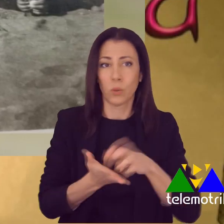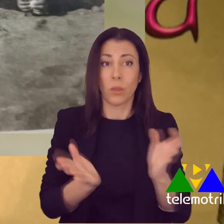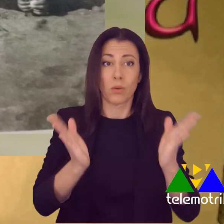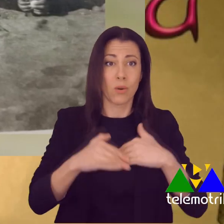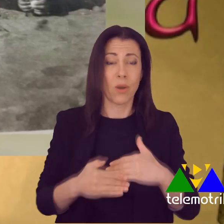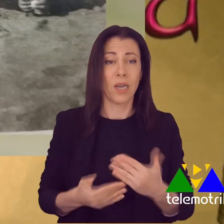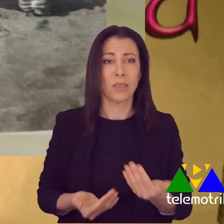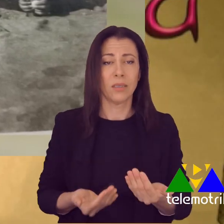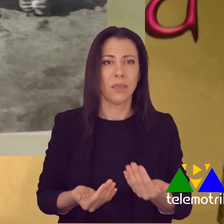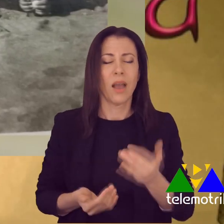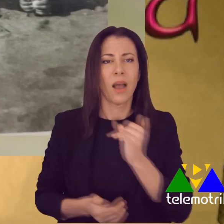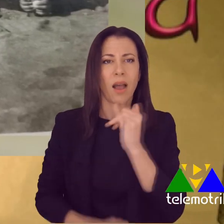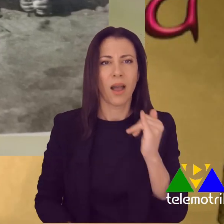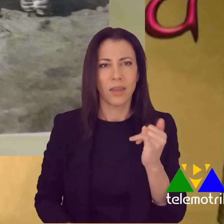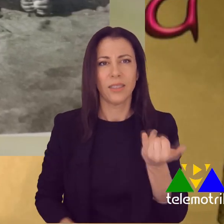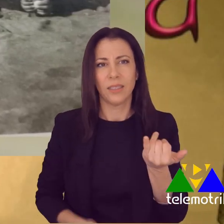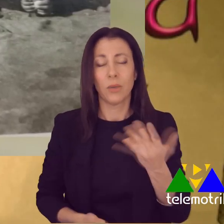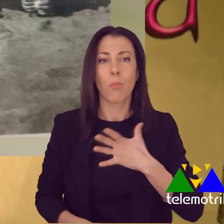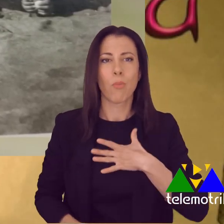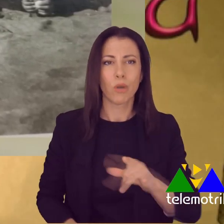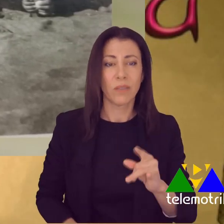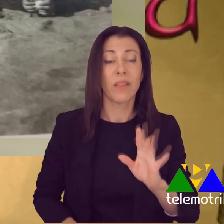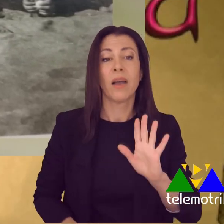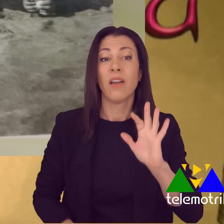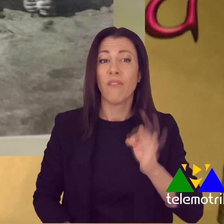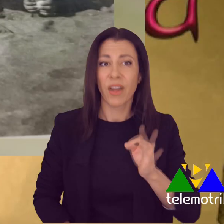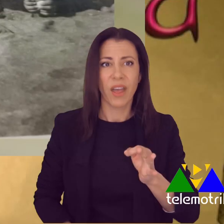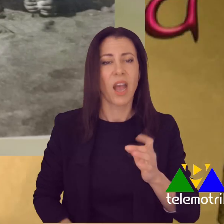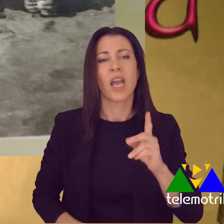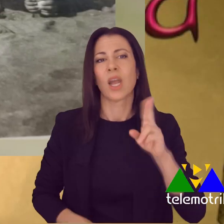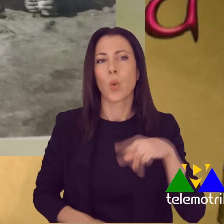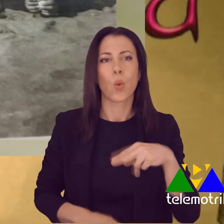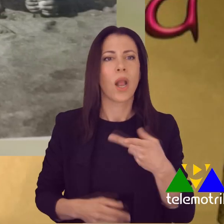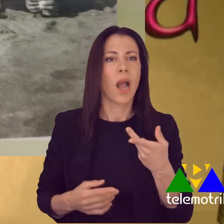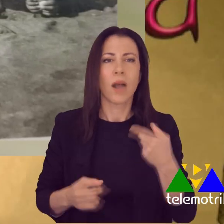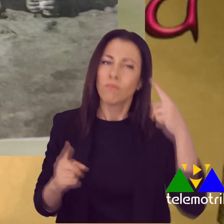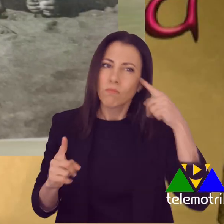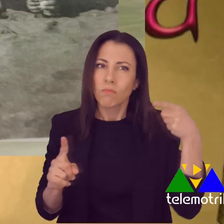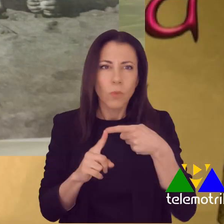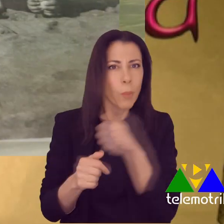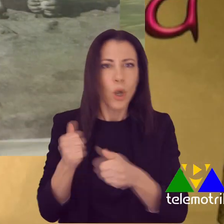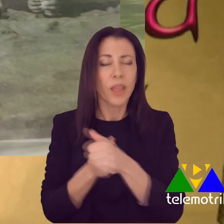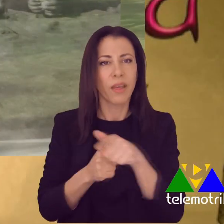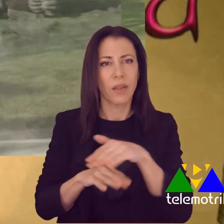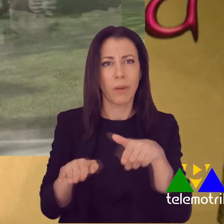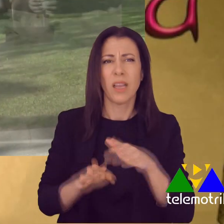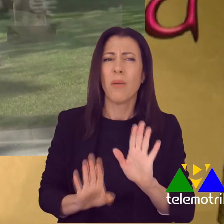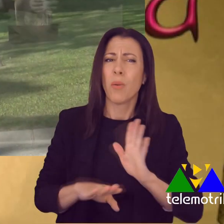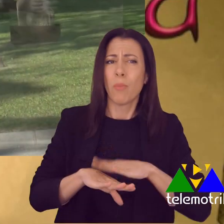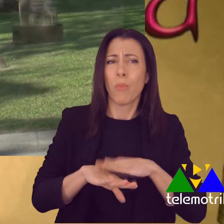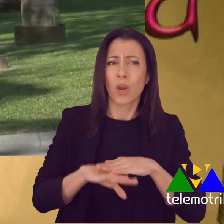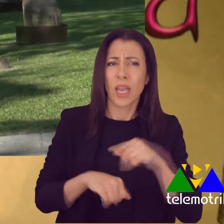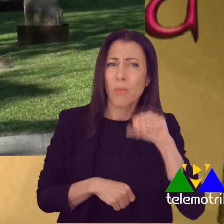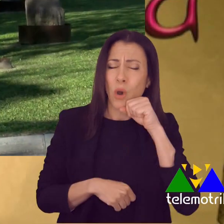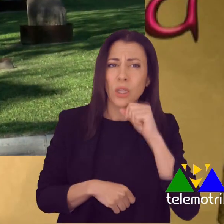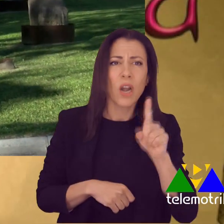indudablemente teníamos esa posibilidad, es verdad que no se explotó nunca. Es decir, ¿pero por qué no se explota el turismo en Motril, o no se ha explotado el turismo en